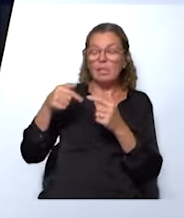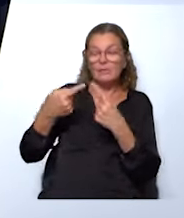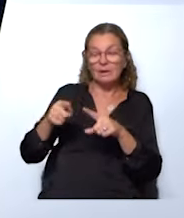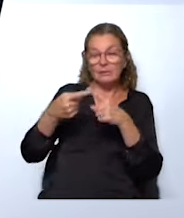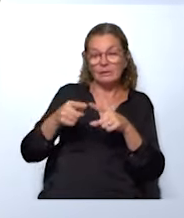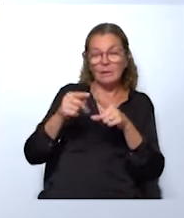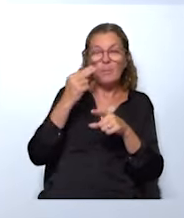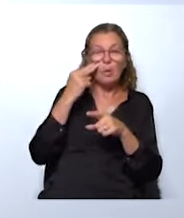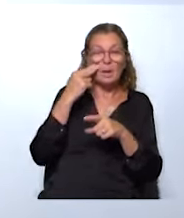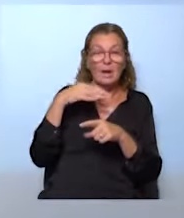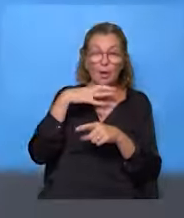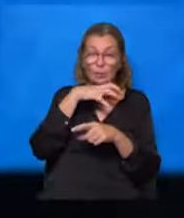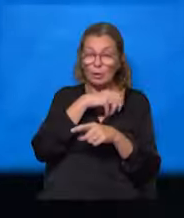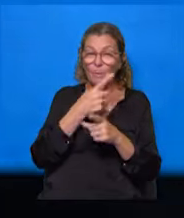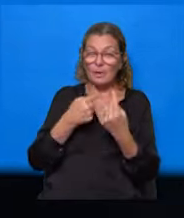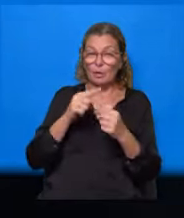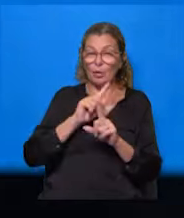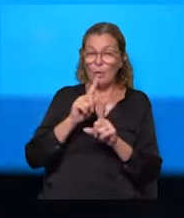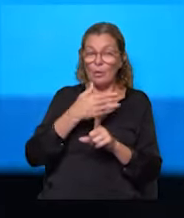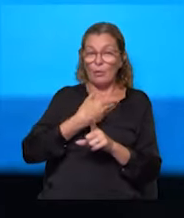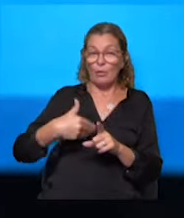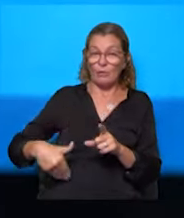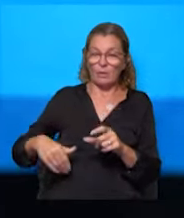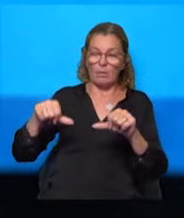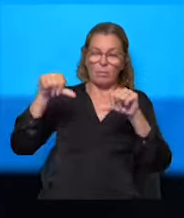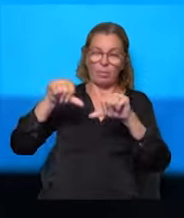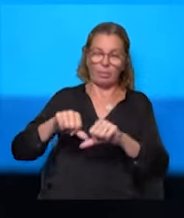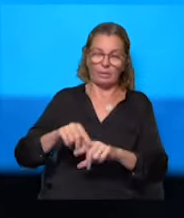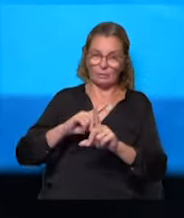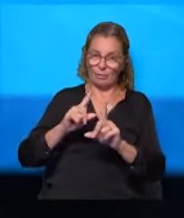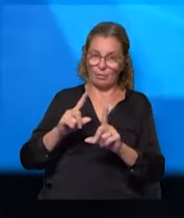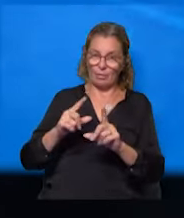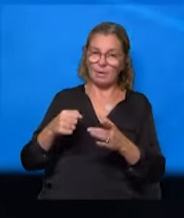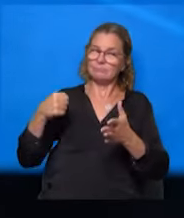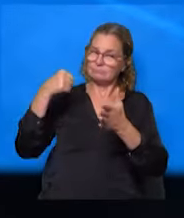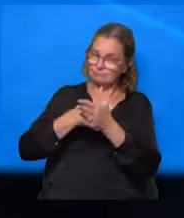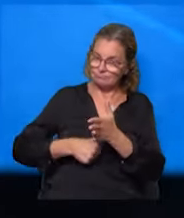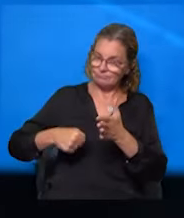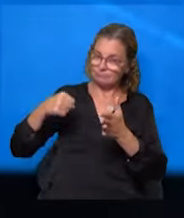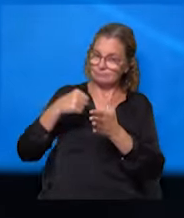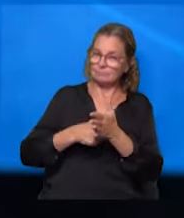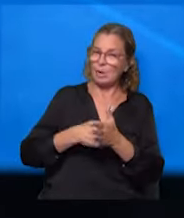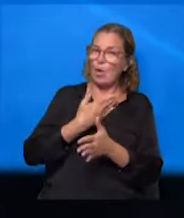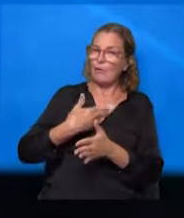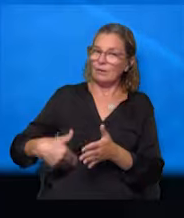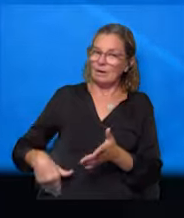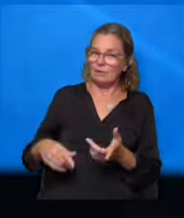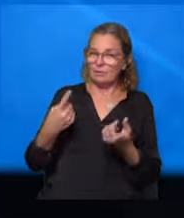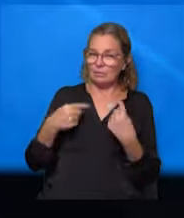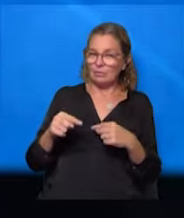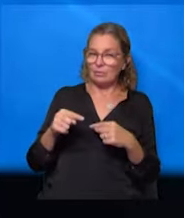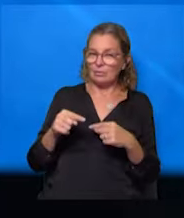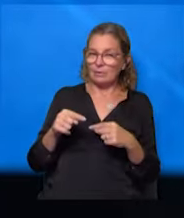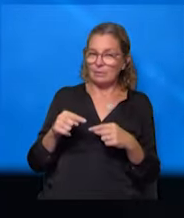de corrupción pero no es un gobierno Derrotado es un gobierno que da pelea verdad por lo tanto si